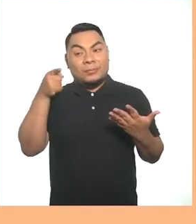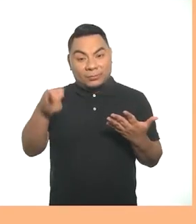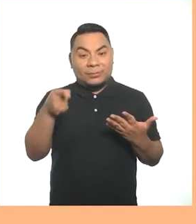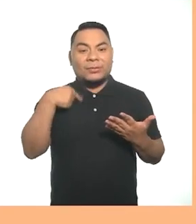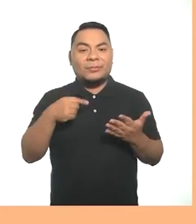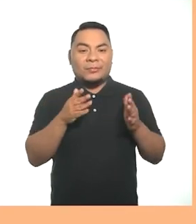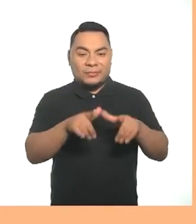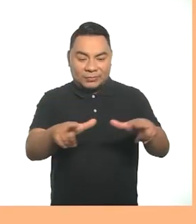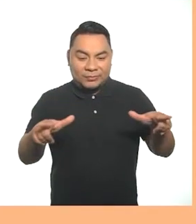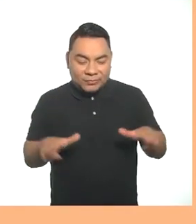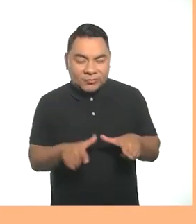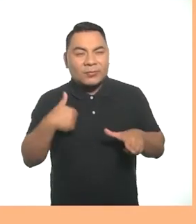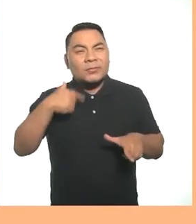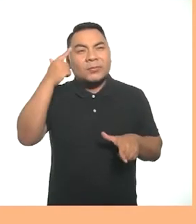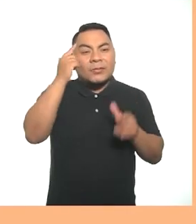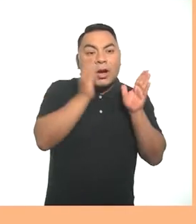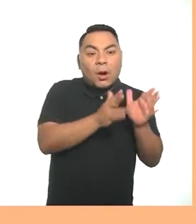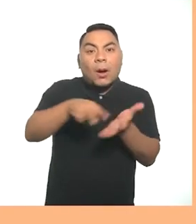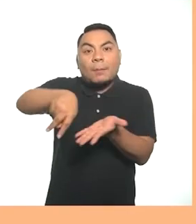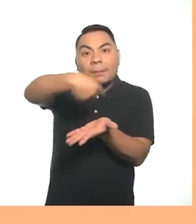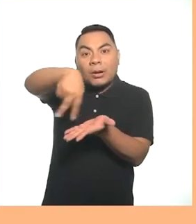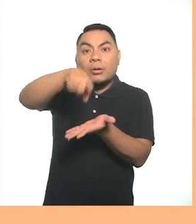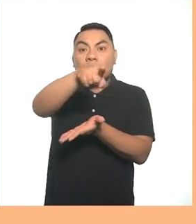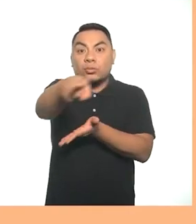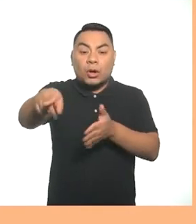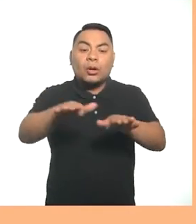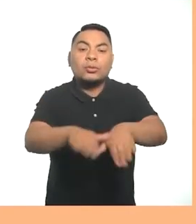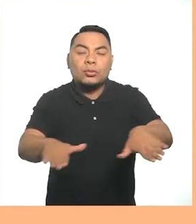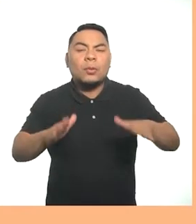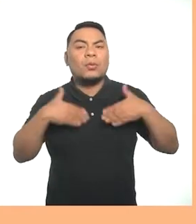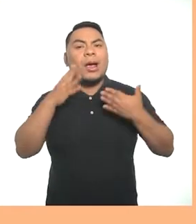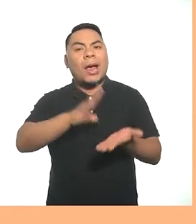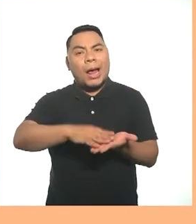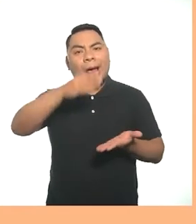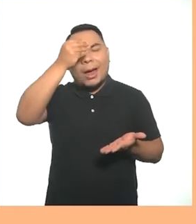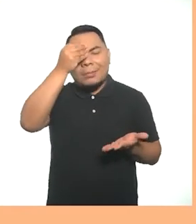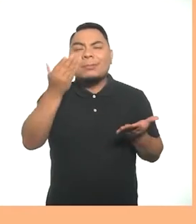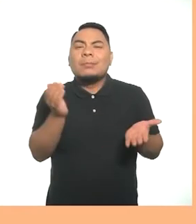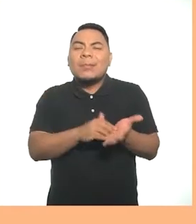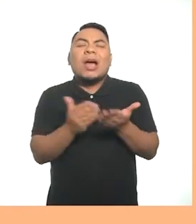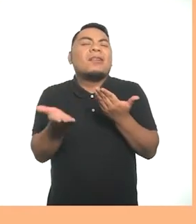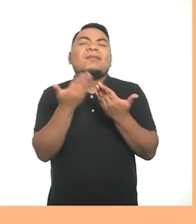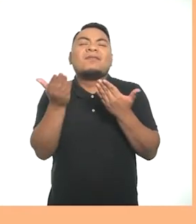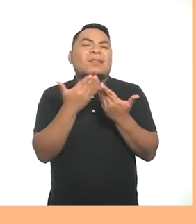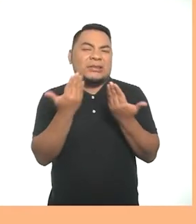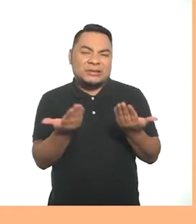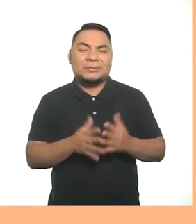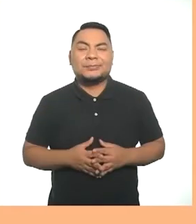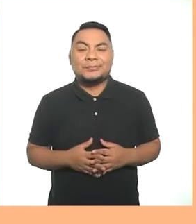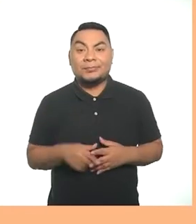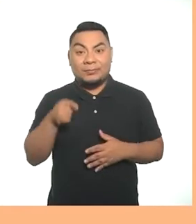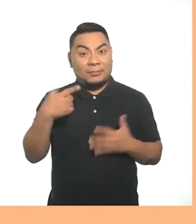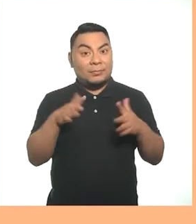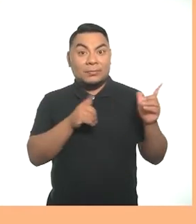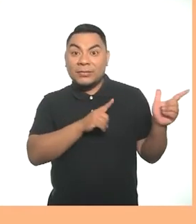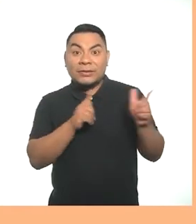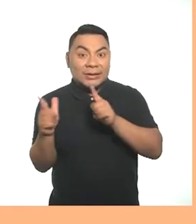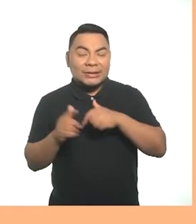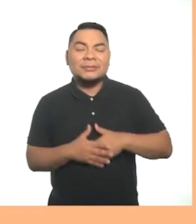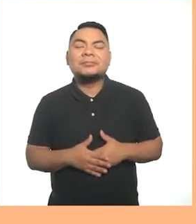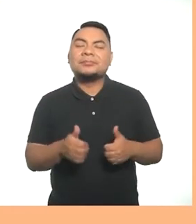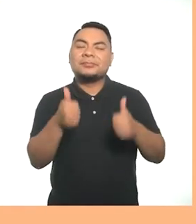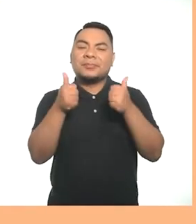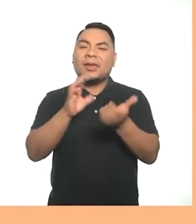ello que he acomodado los pasos para que ustedes, que son más pequeños, puedan aprenderlos de manera más fácil y sencilla. ¿Están